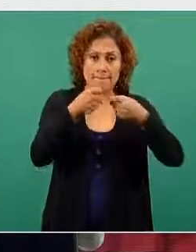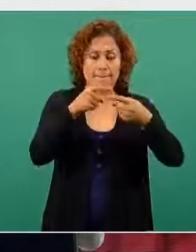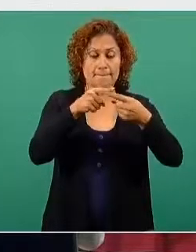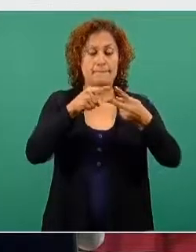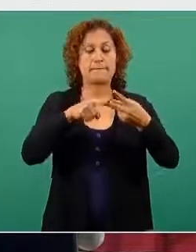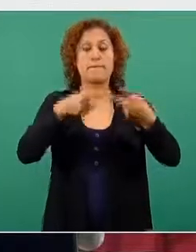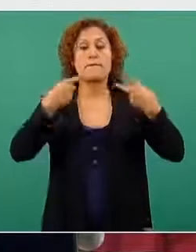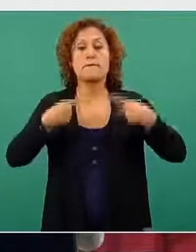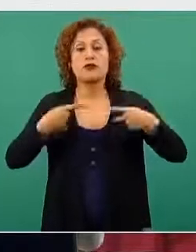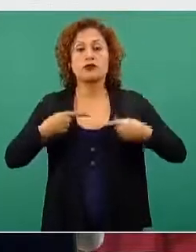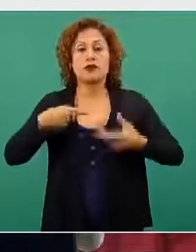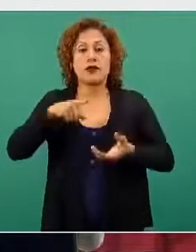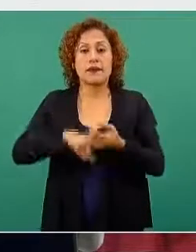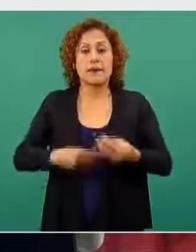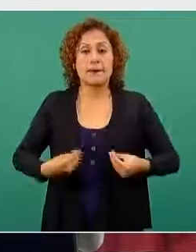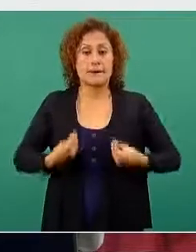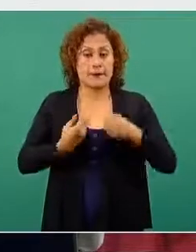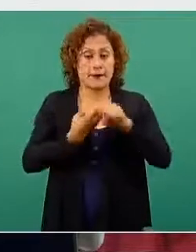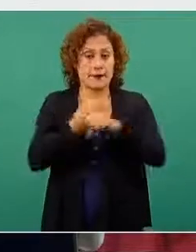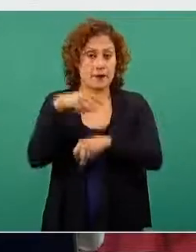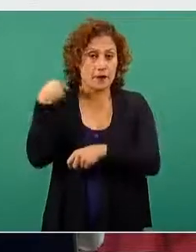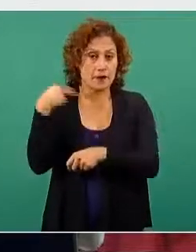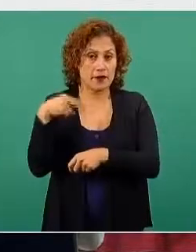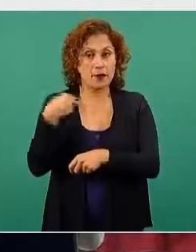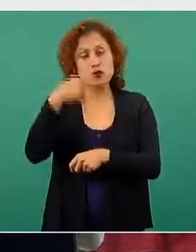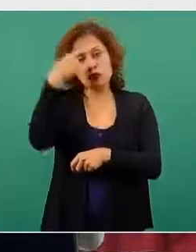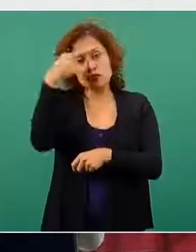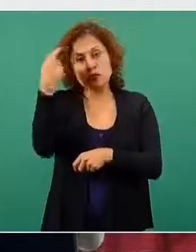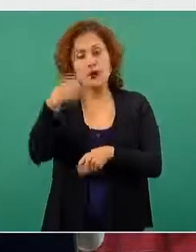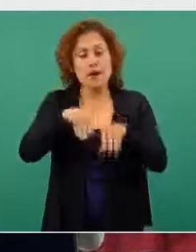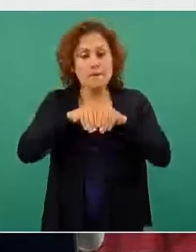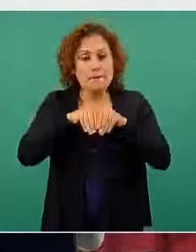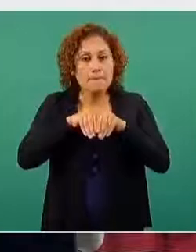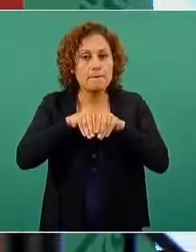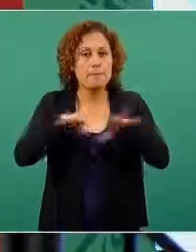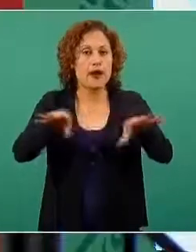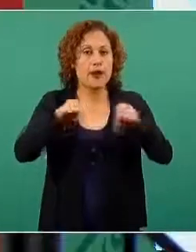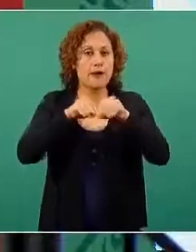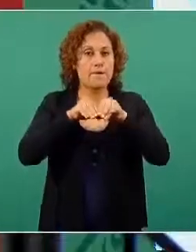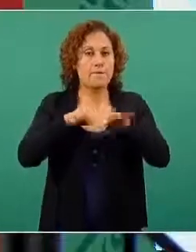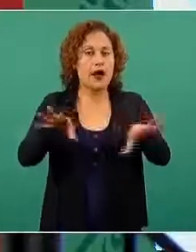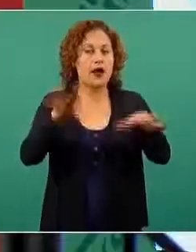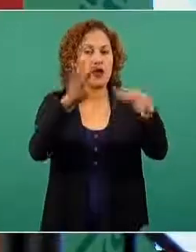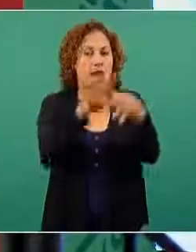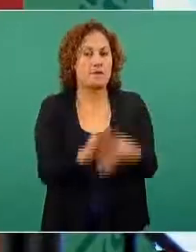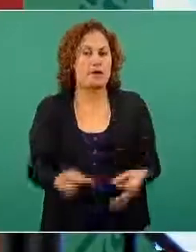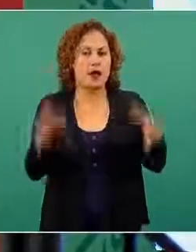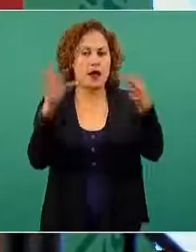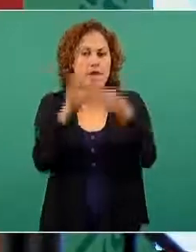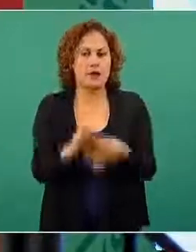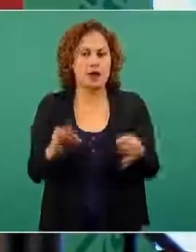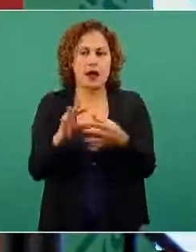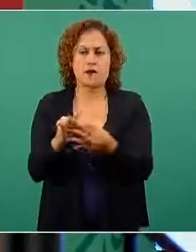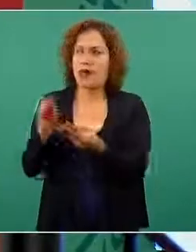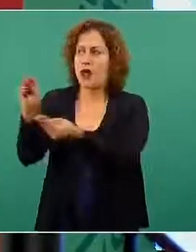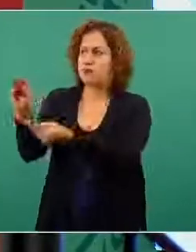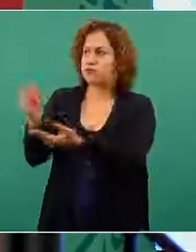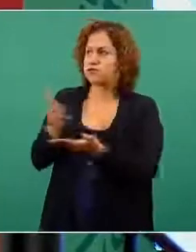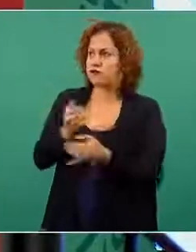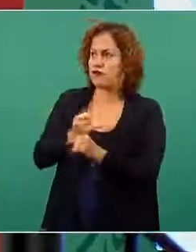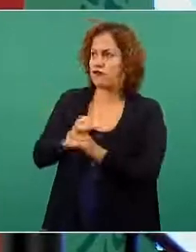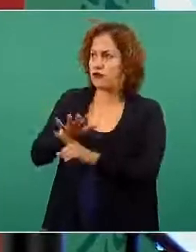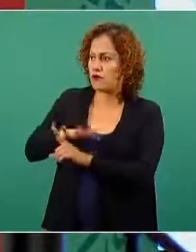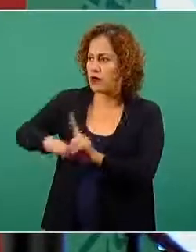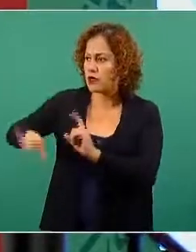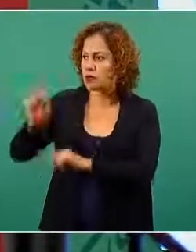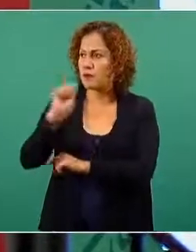para informarles a partir de esta información, de cómo iba llegando, cómo iba acumulándose la información científica sobre el